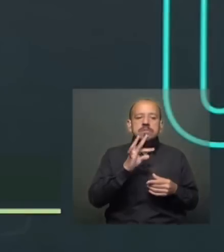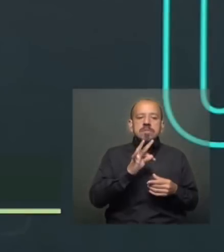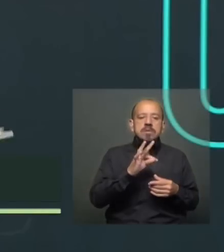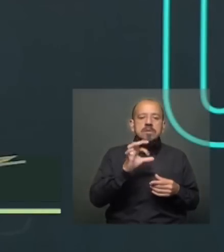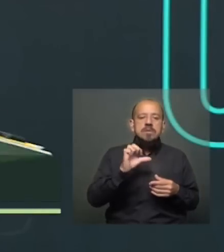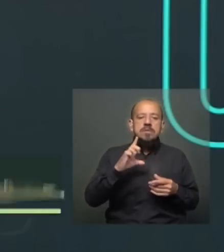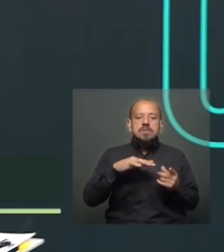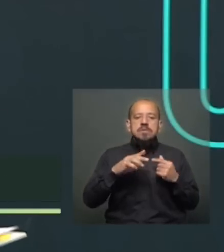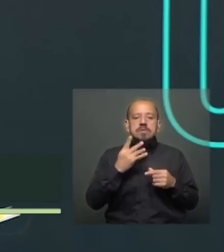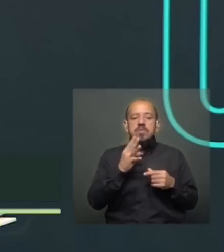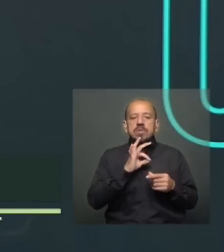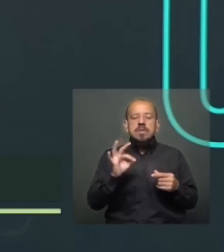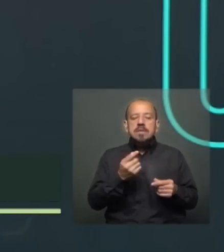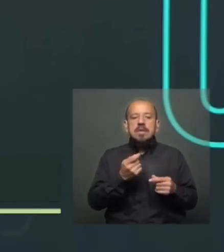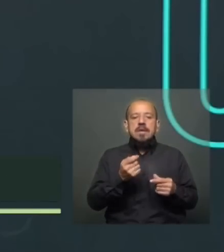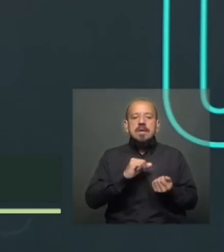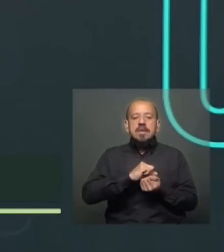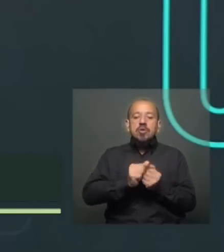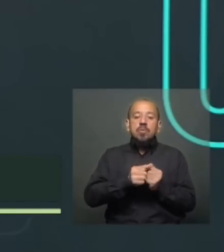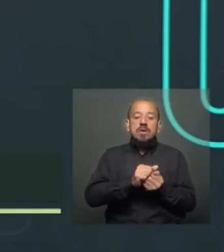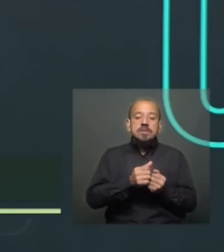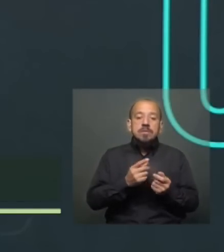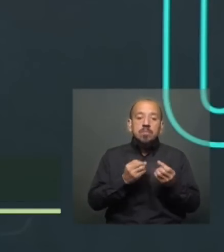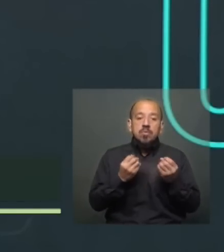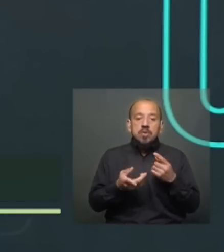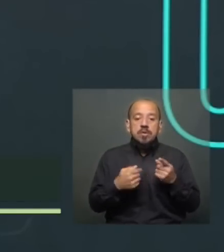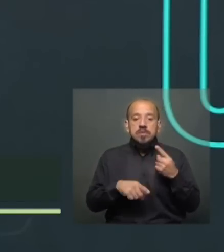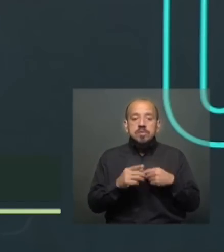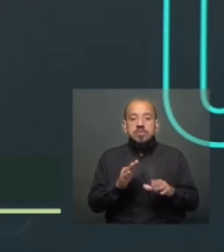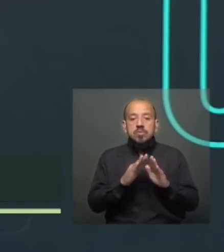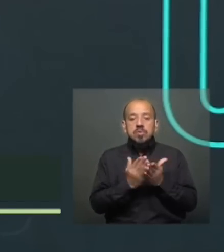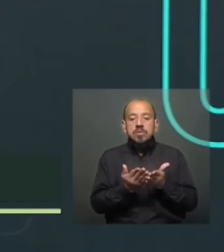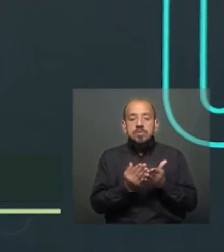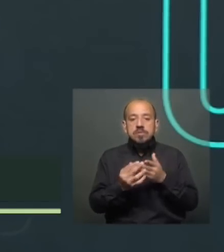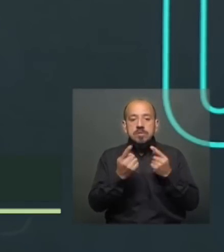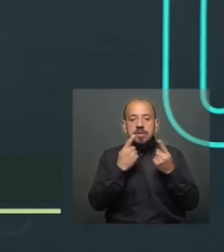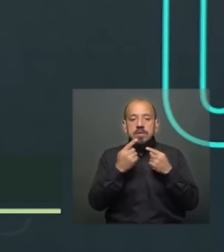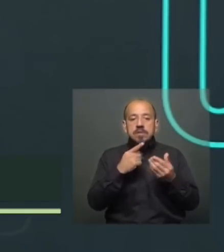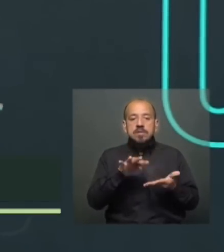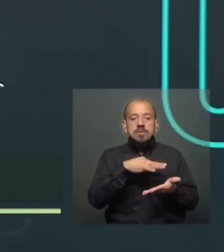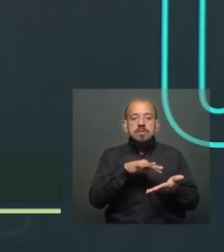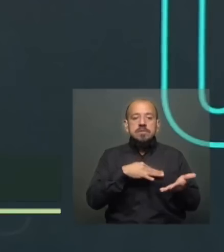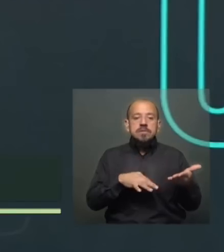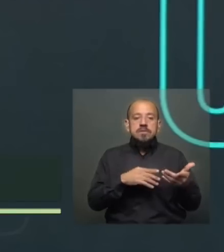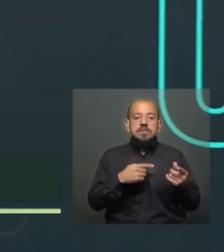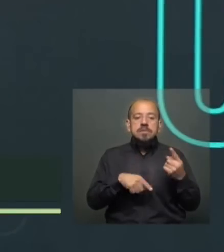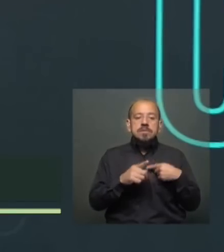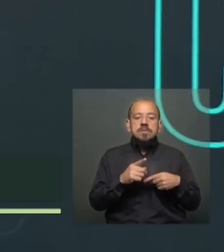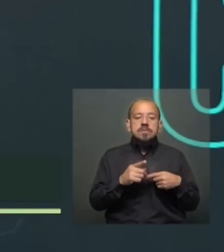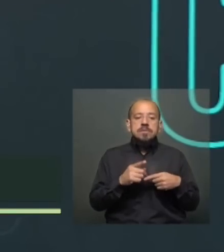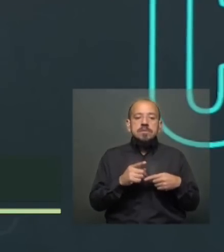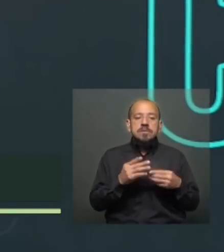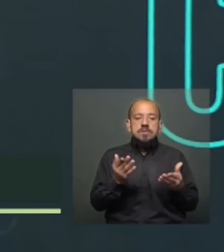traducido a más de 40 idiomas y es una buena noticia que un libro que habla sobre la lectura sobre los libros esas